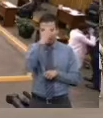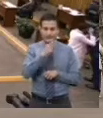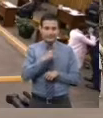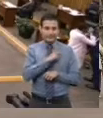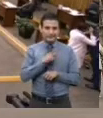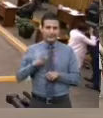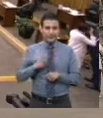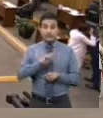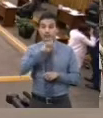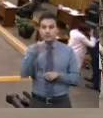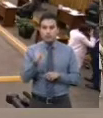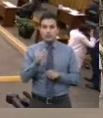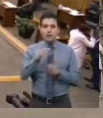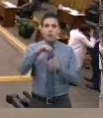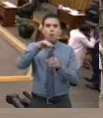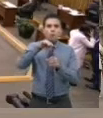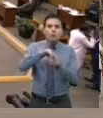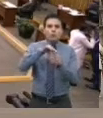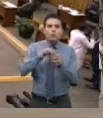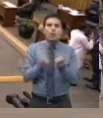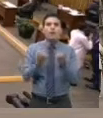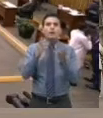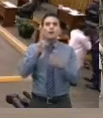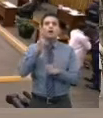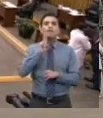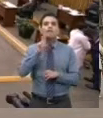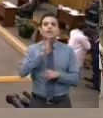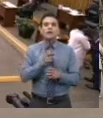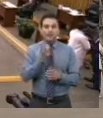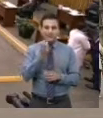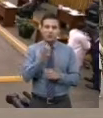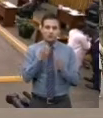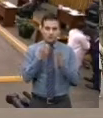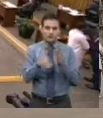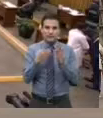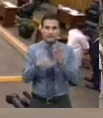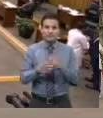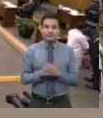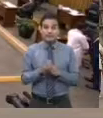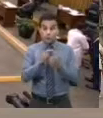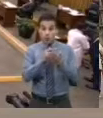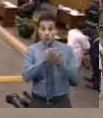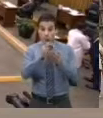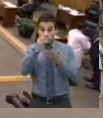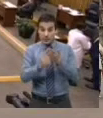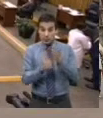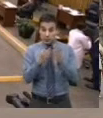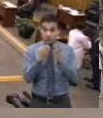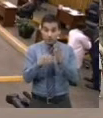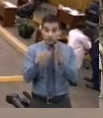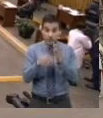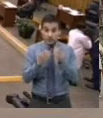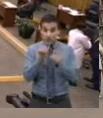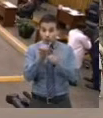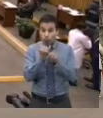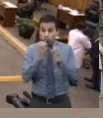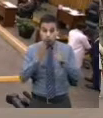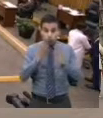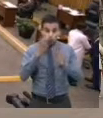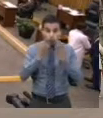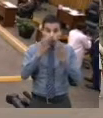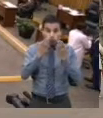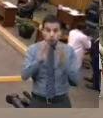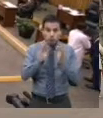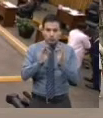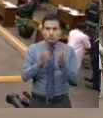que acreditar en votos y no en menciones. Por lo que si el proyecto adolece de un estudio por medio del cual se determine